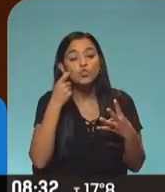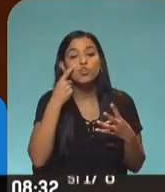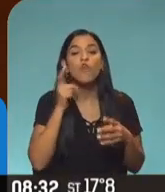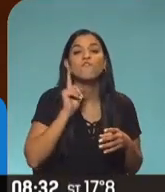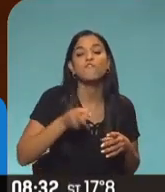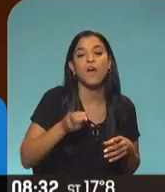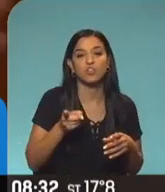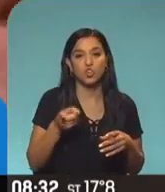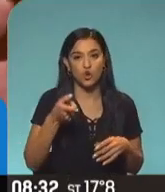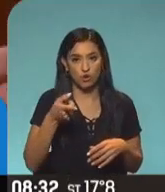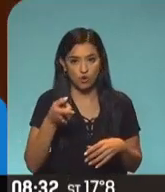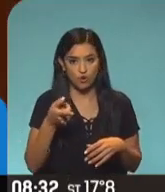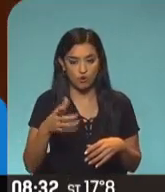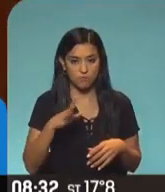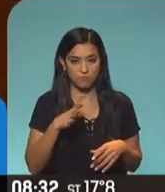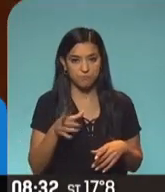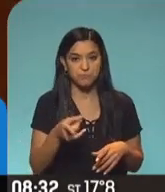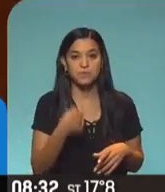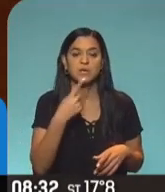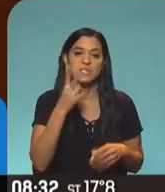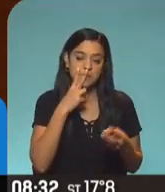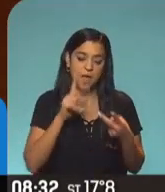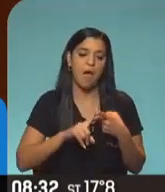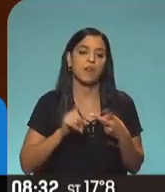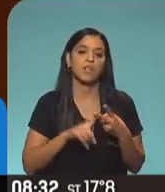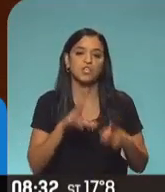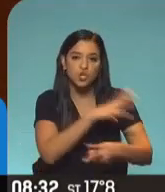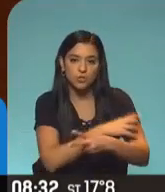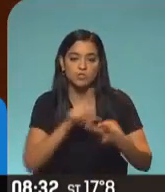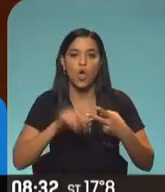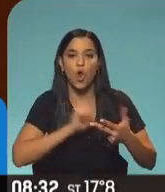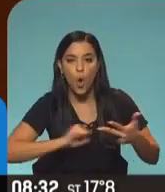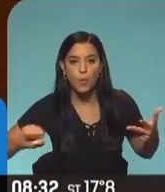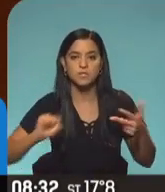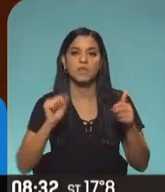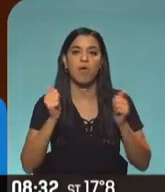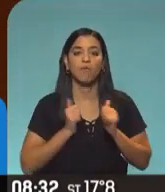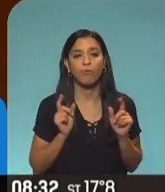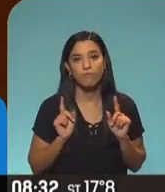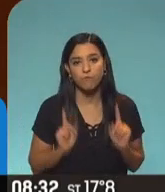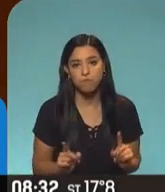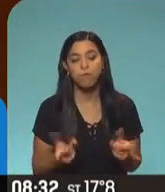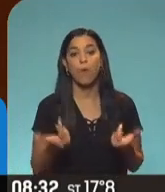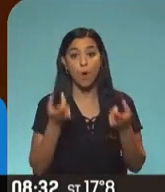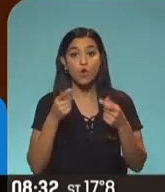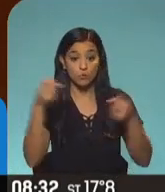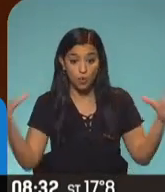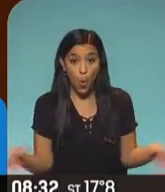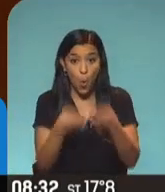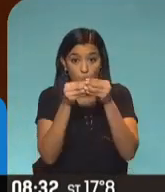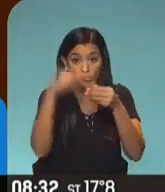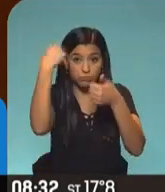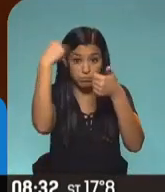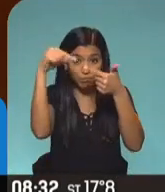riesgo cardiovasculares, lo que todos conocemos: cigarrillo, hipertensión, obesidad, sedentarismo. Todo eso junto, toda